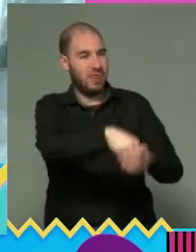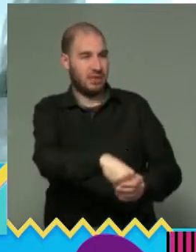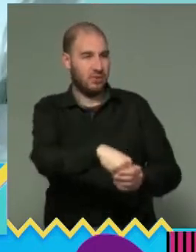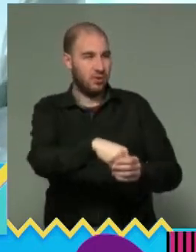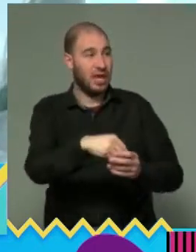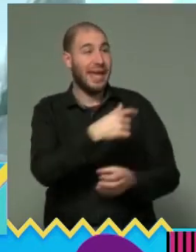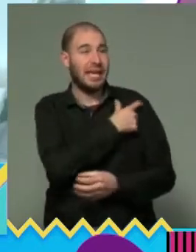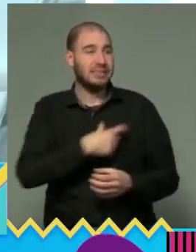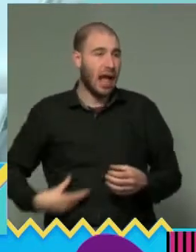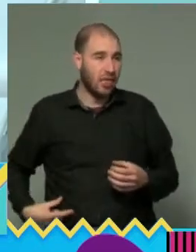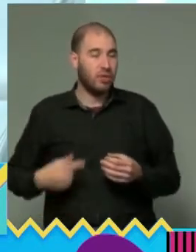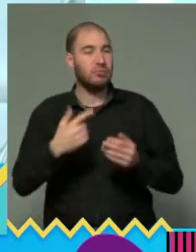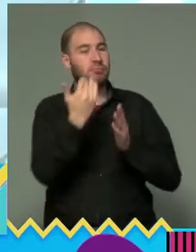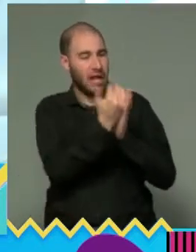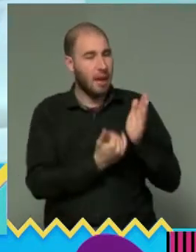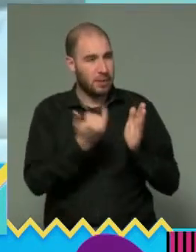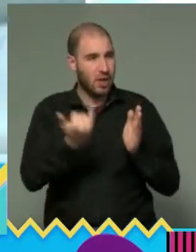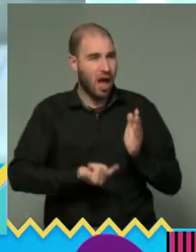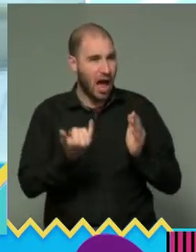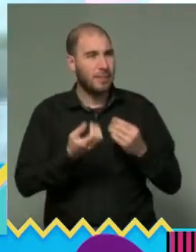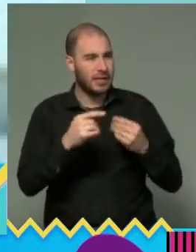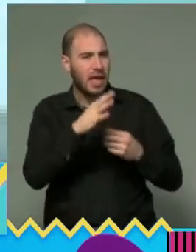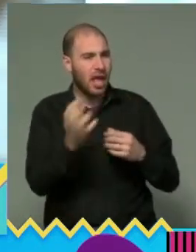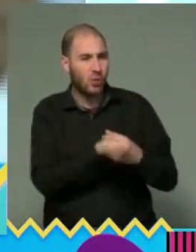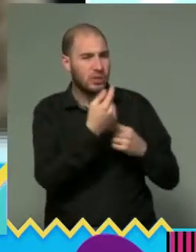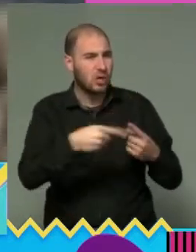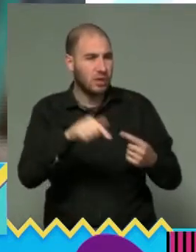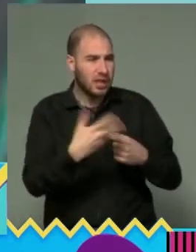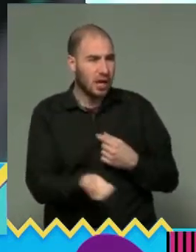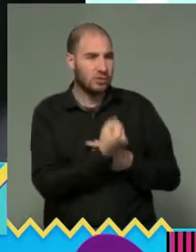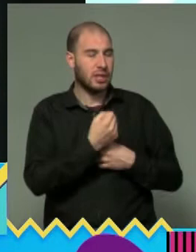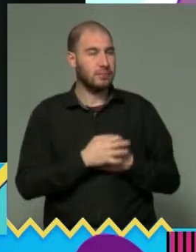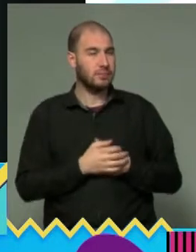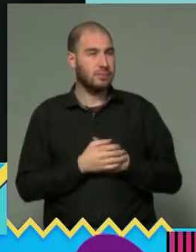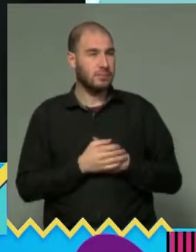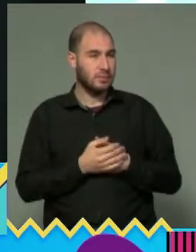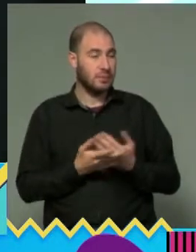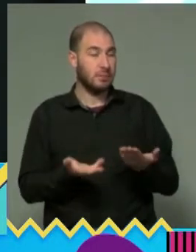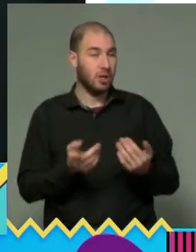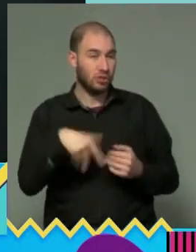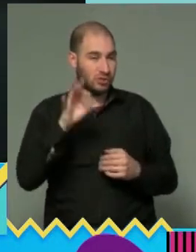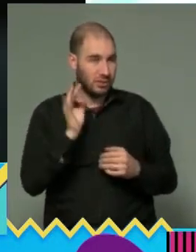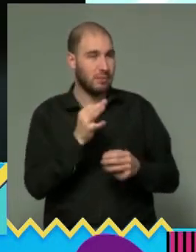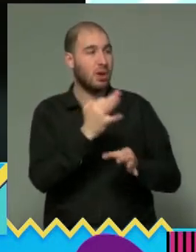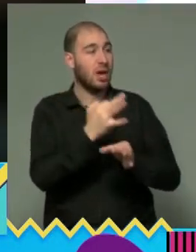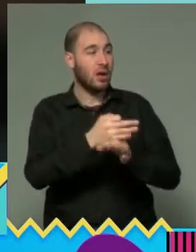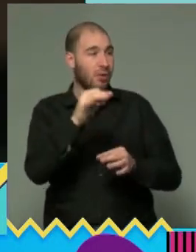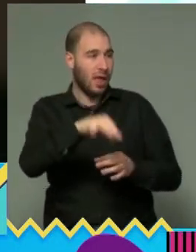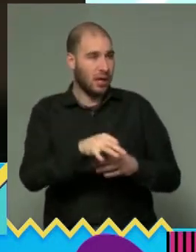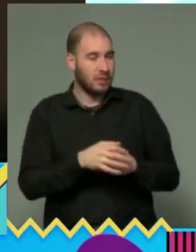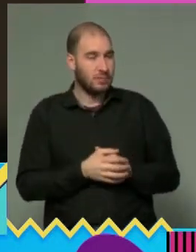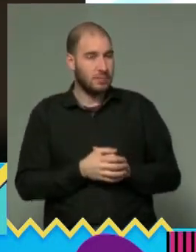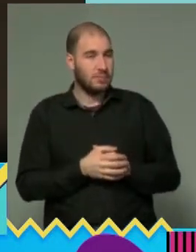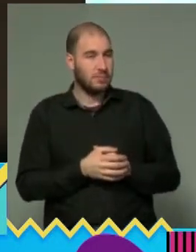El Estado tiene los mecanismos que tiene para detectar este tipo de cosas y obviamente sabemos que en las escuelas